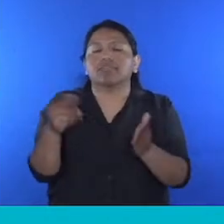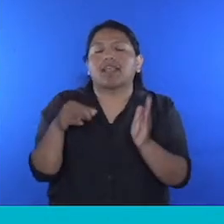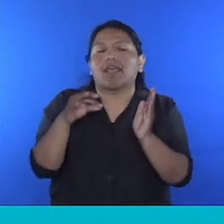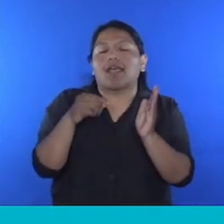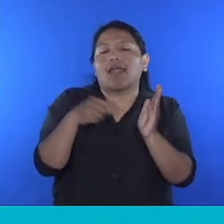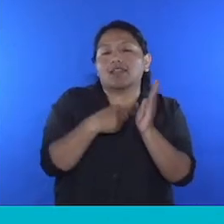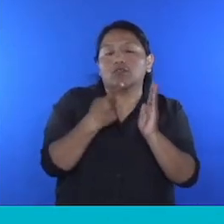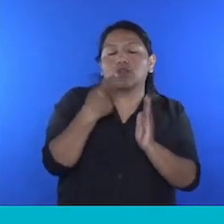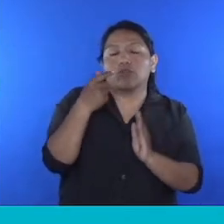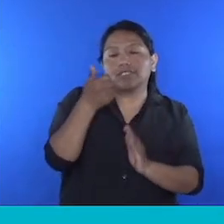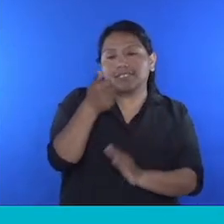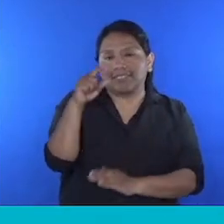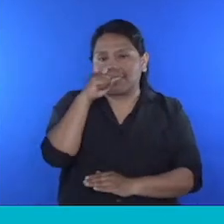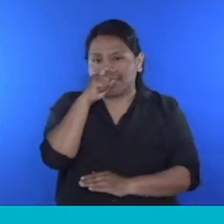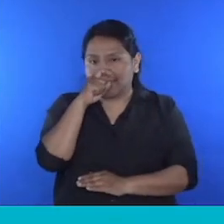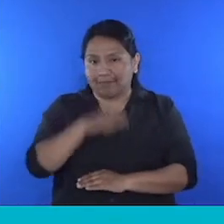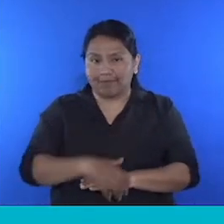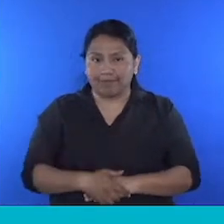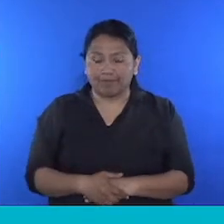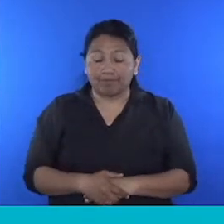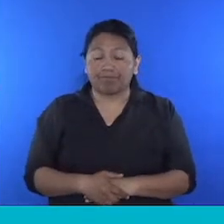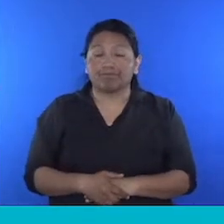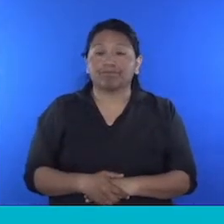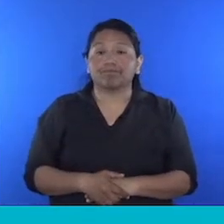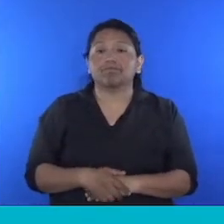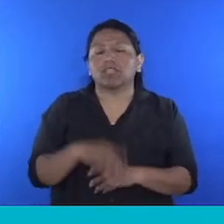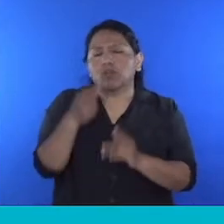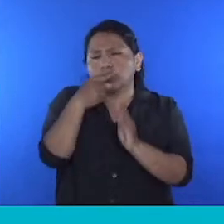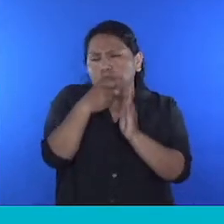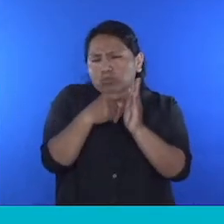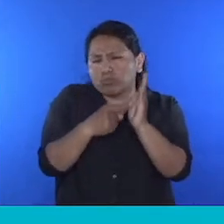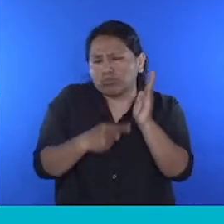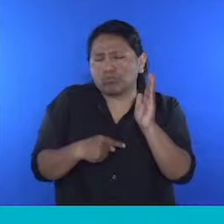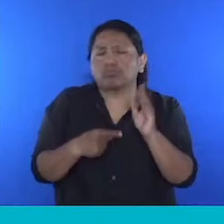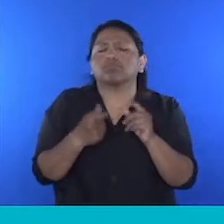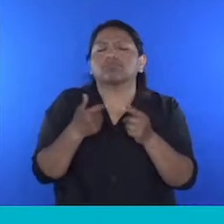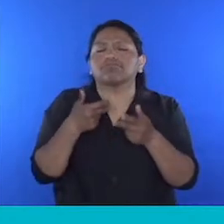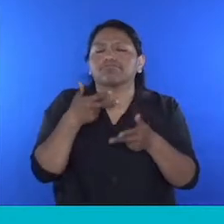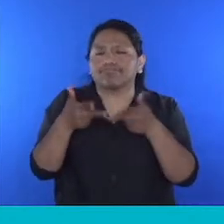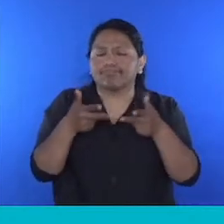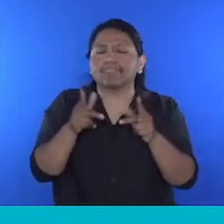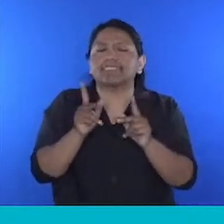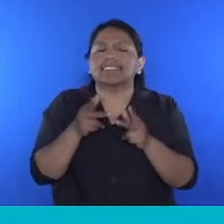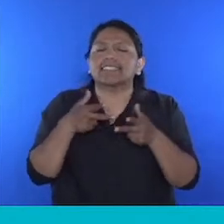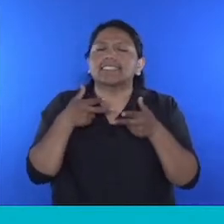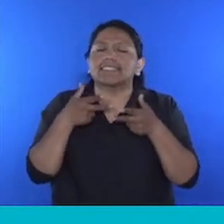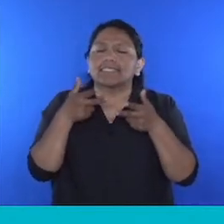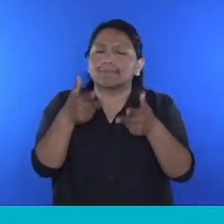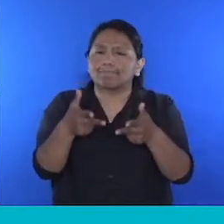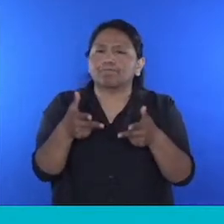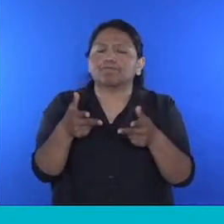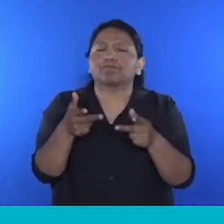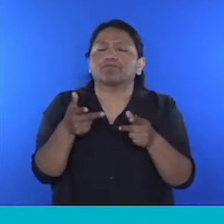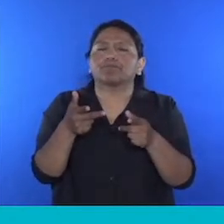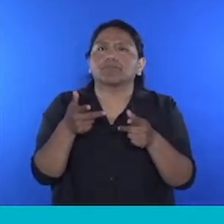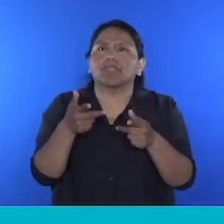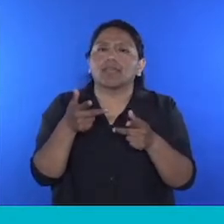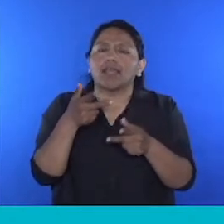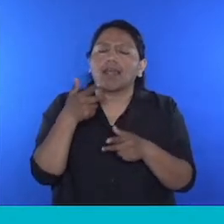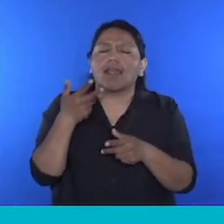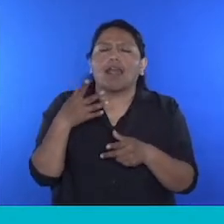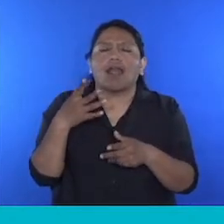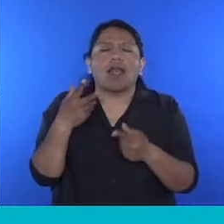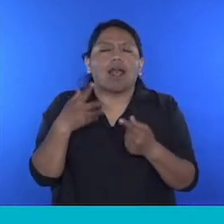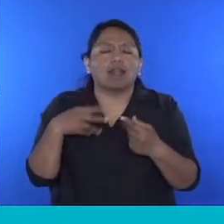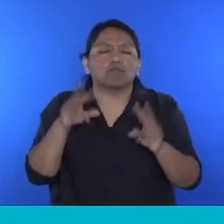artículo 67. Pero además de esta enumeración, quiero hacer referencia a una gran